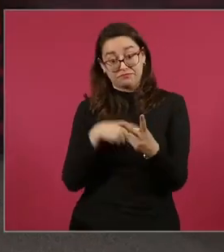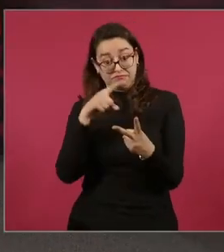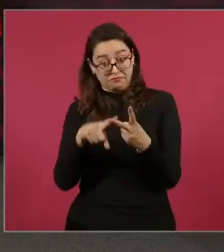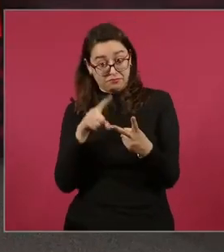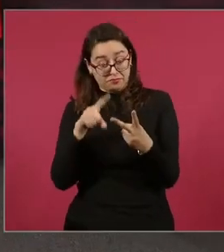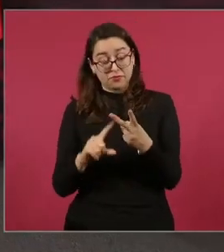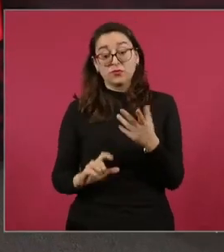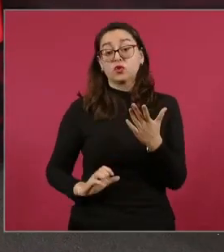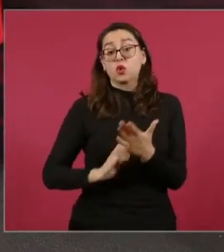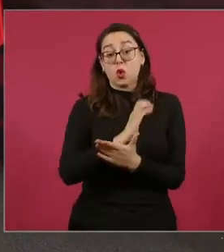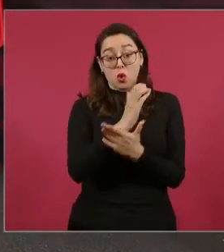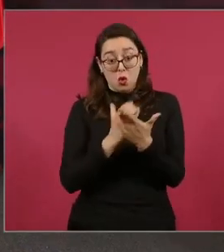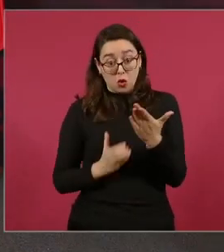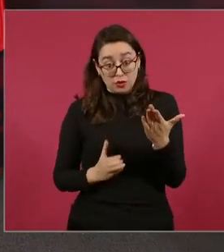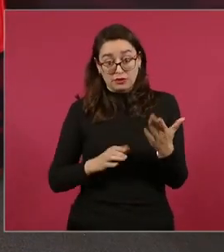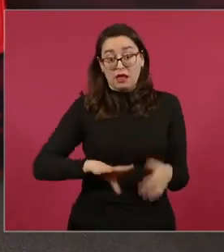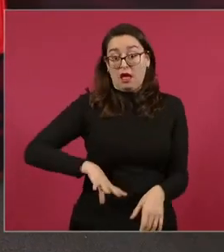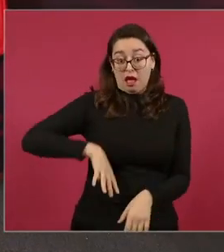leoninos,